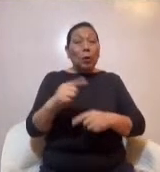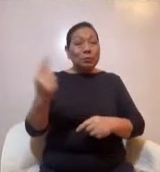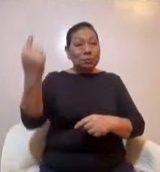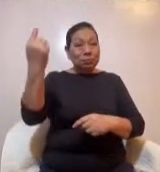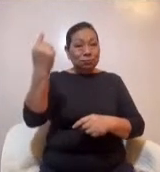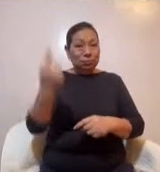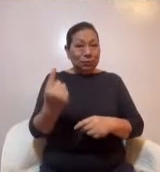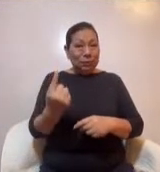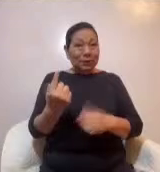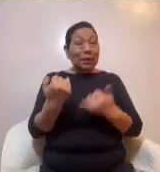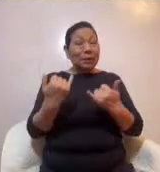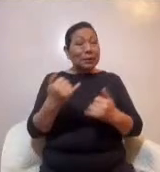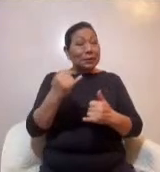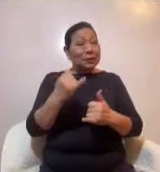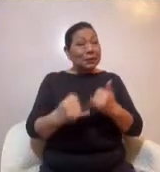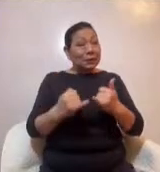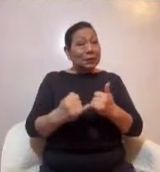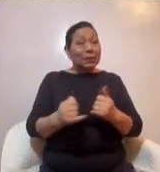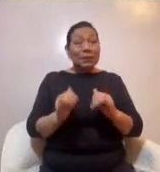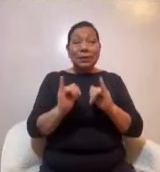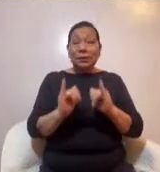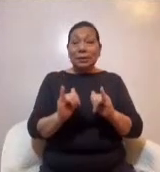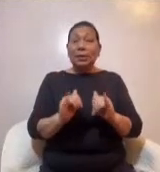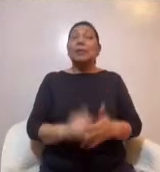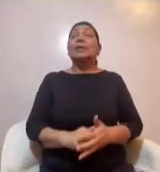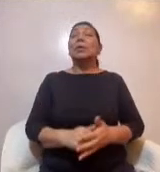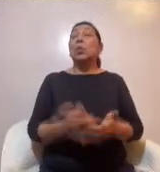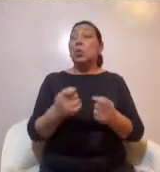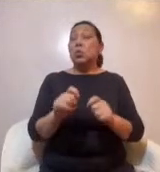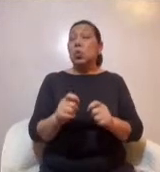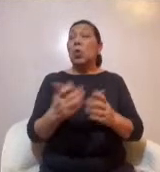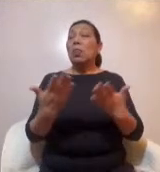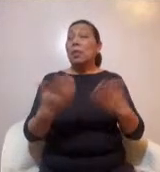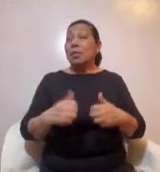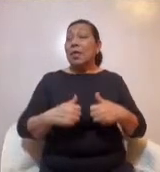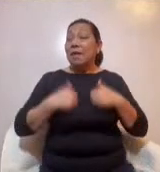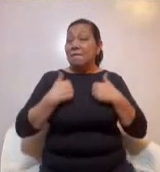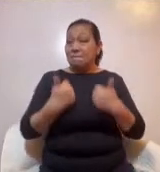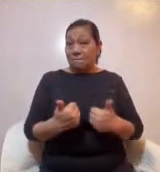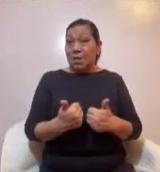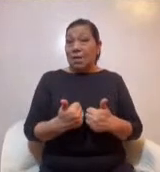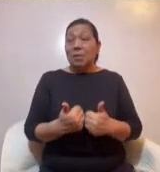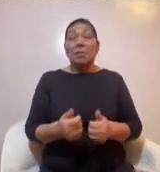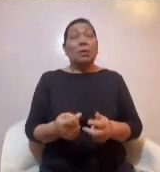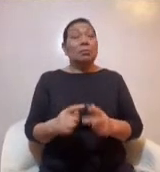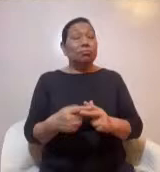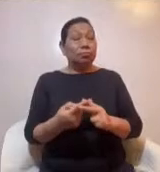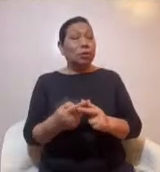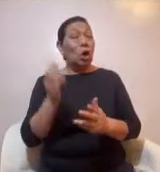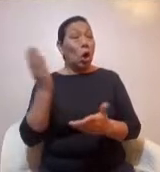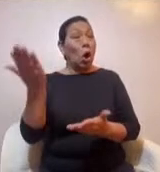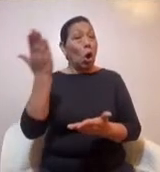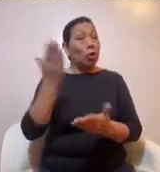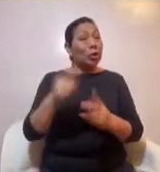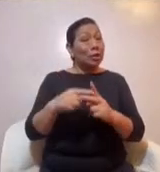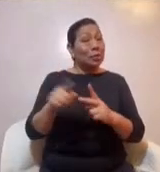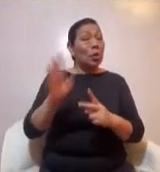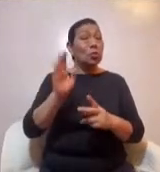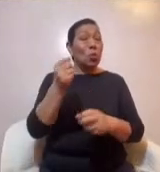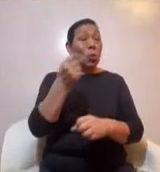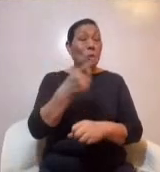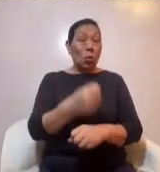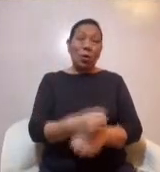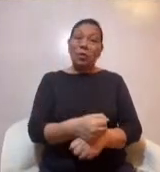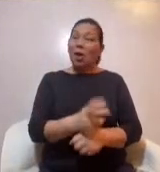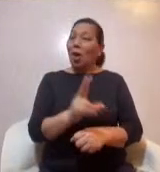administrativo migratorio que se le siguió y que finalmente desencadenó en la cancelación de su residencia y en la emisión de una orden de